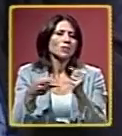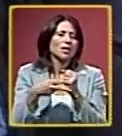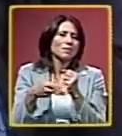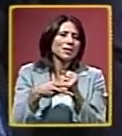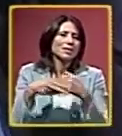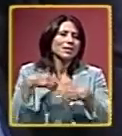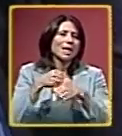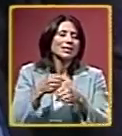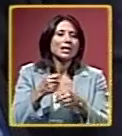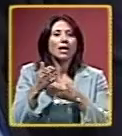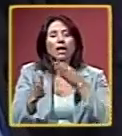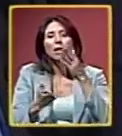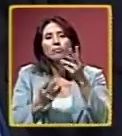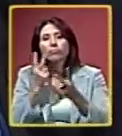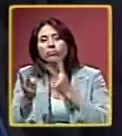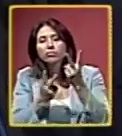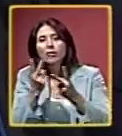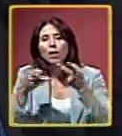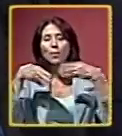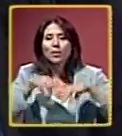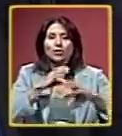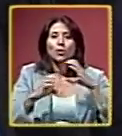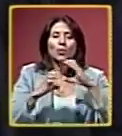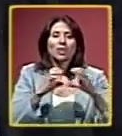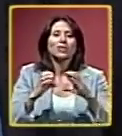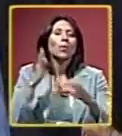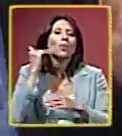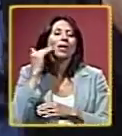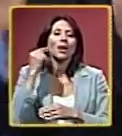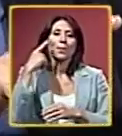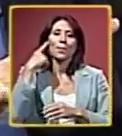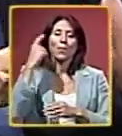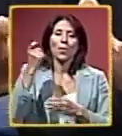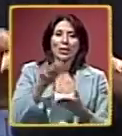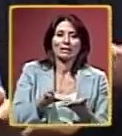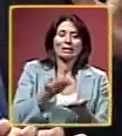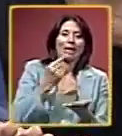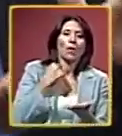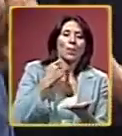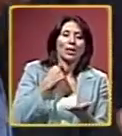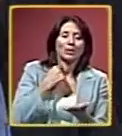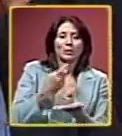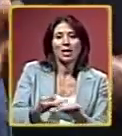de los medios, que es los aumentos en el precio de los energéticos. Y